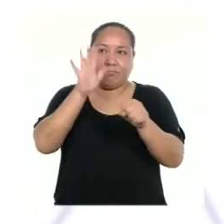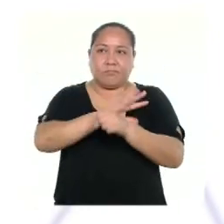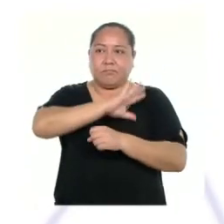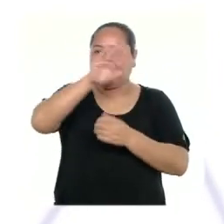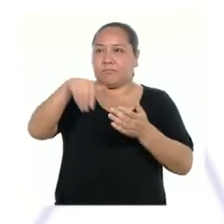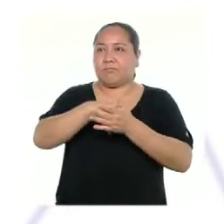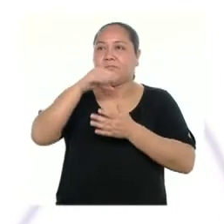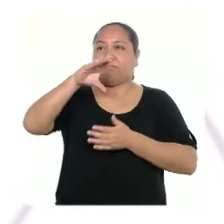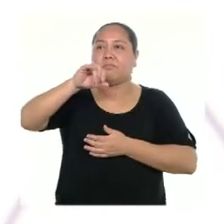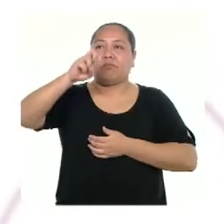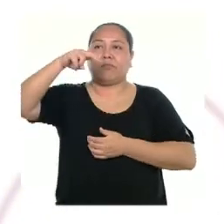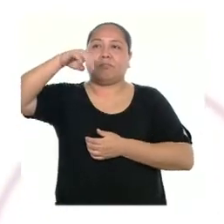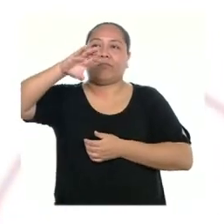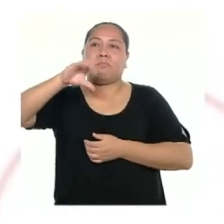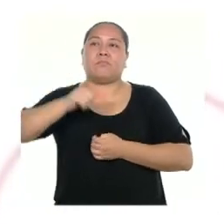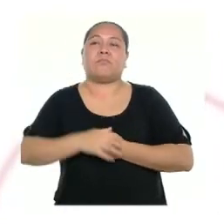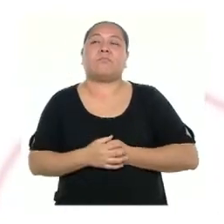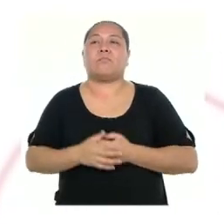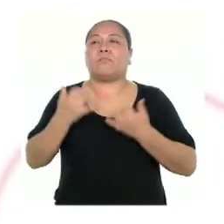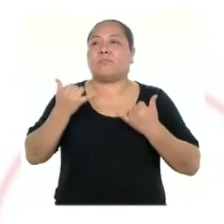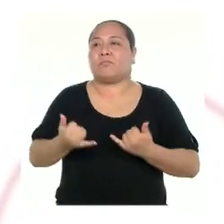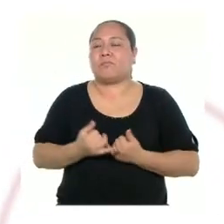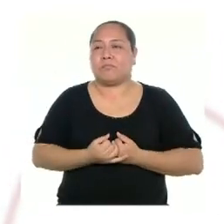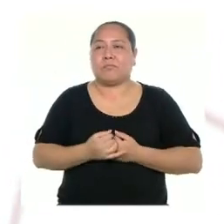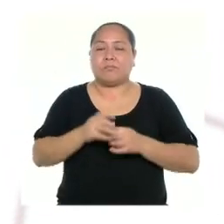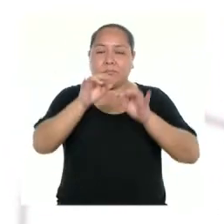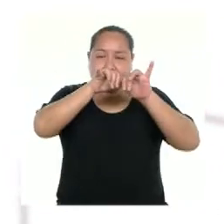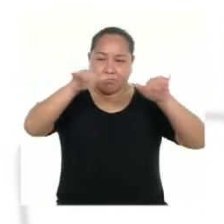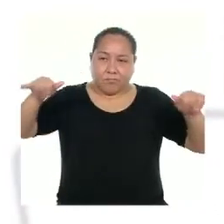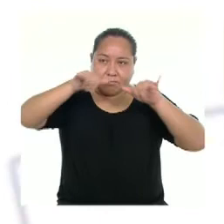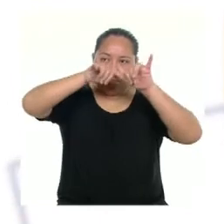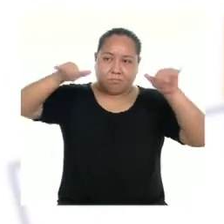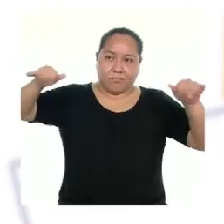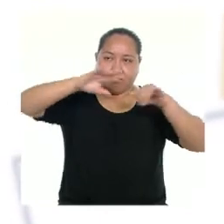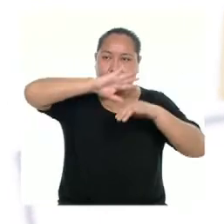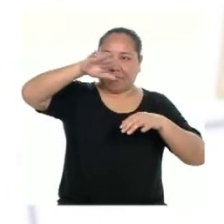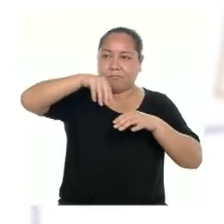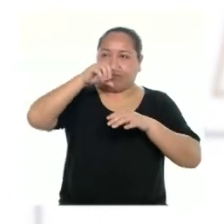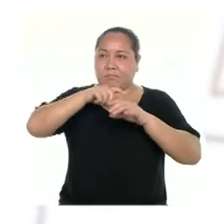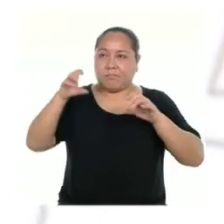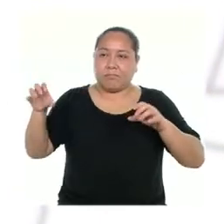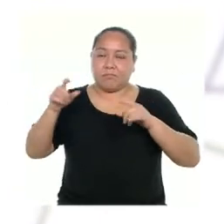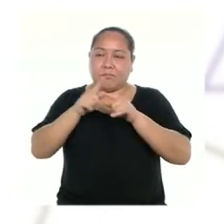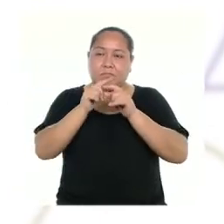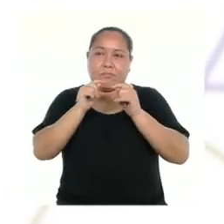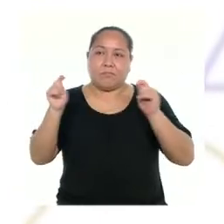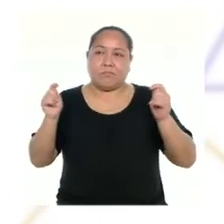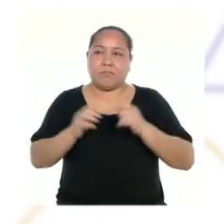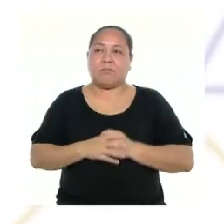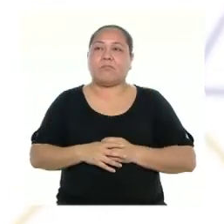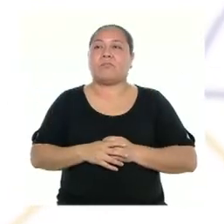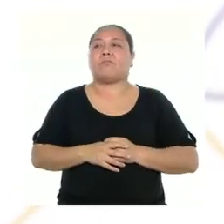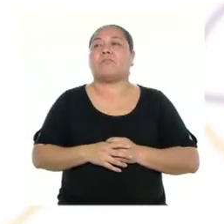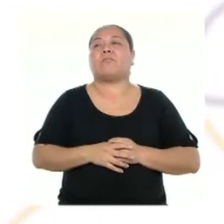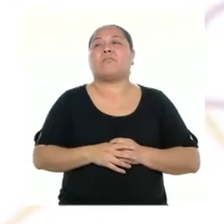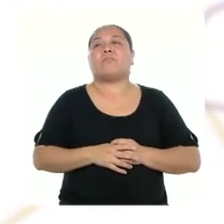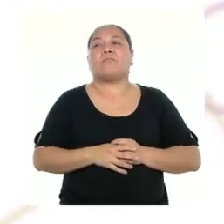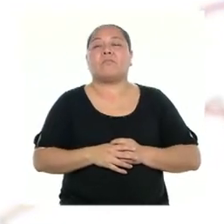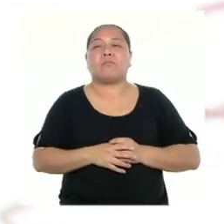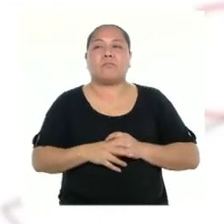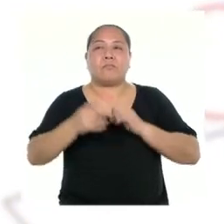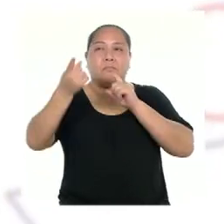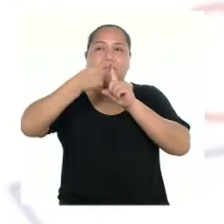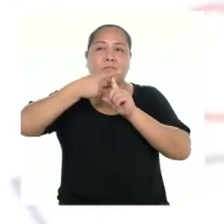la cuenca. Ahora medimos las longitudes de todas las tiras colocadas y las sumamos como